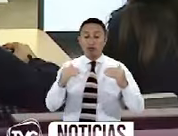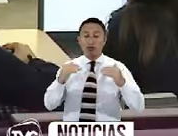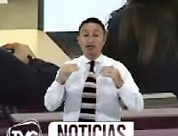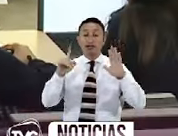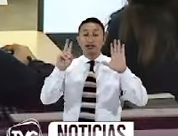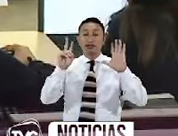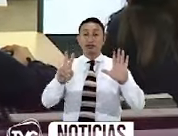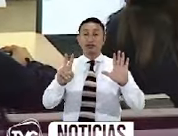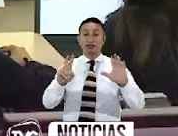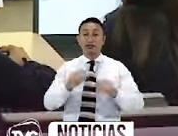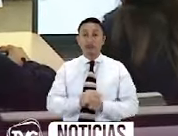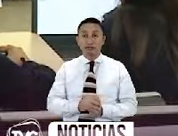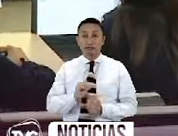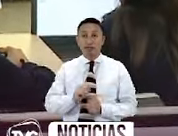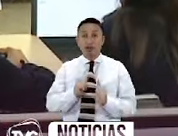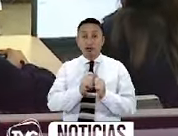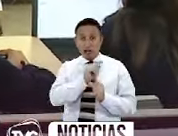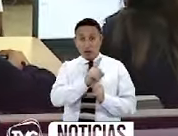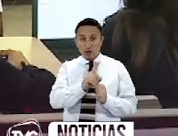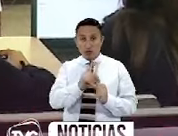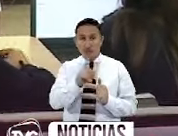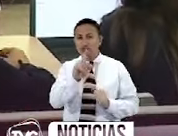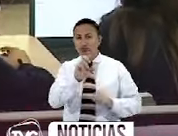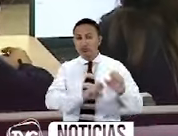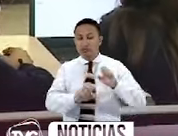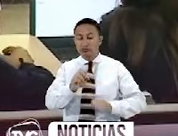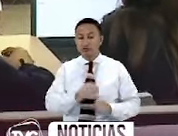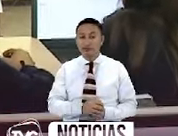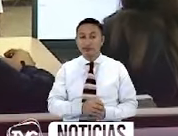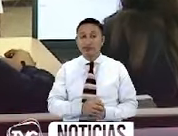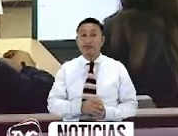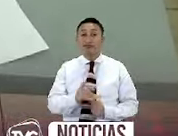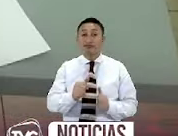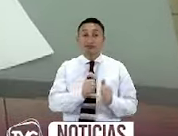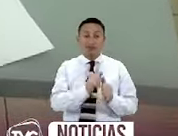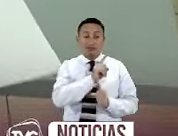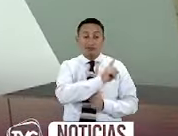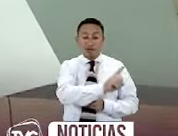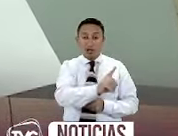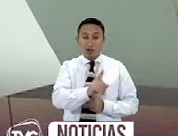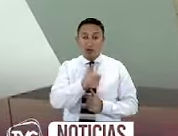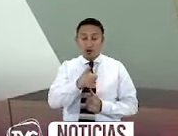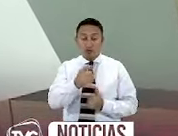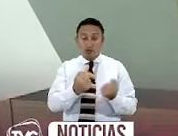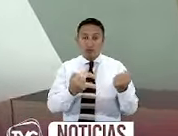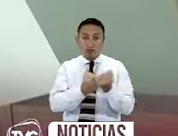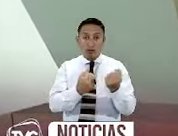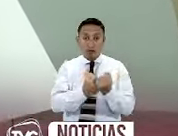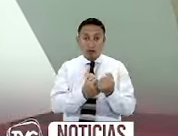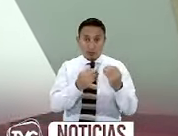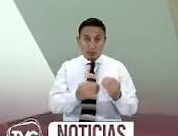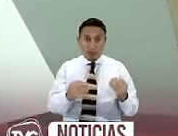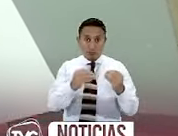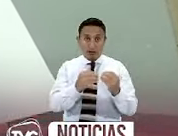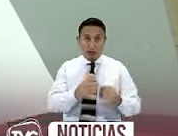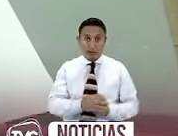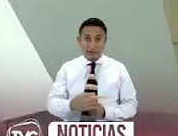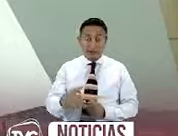evaluada caso por caso, considerando el contexto individual de cada uno y las acciones de apoyo implementadas por la institución